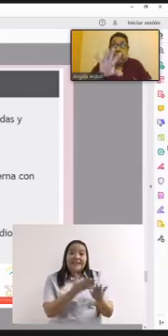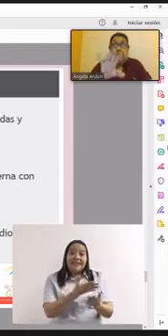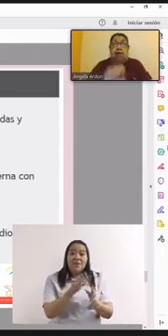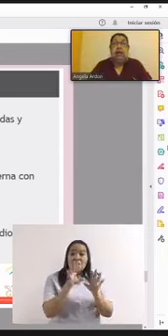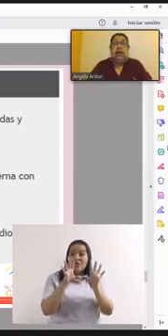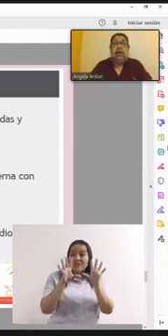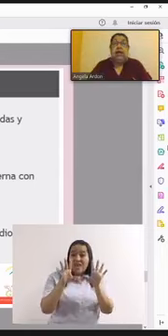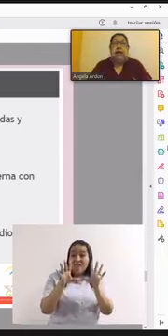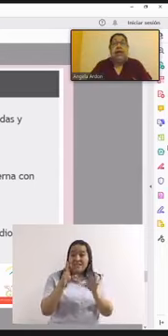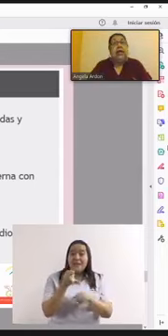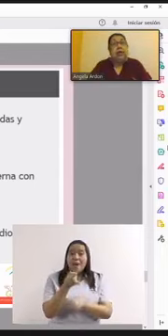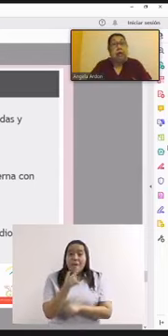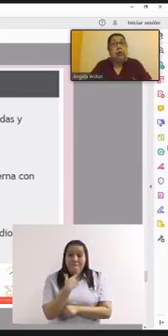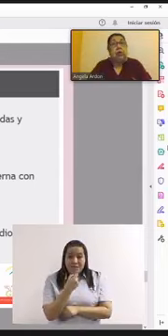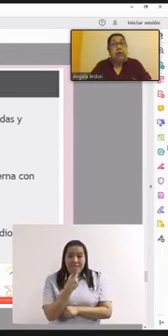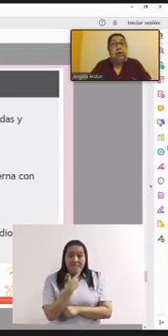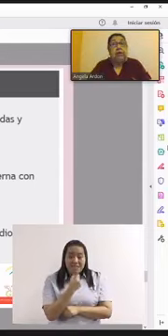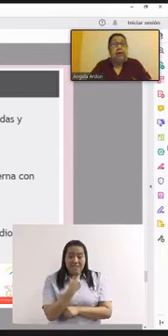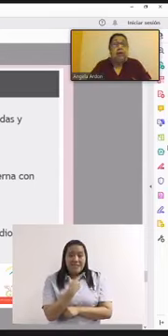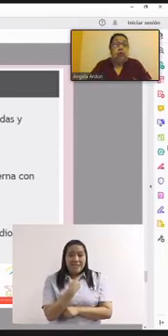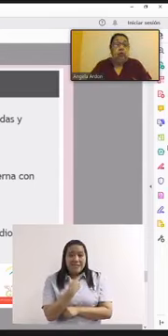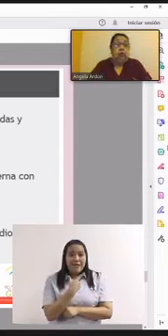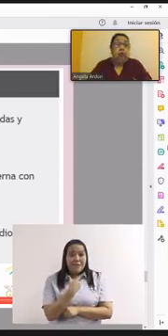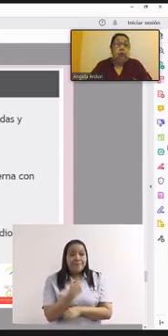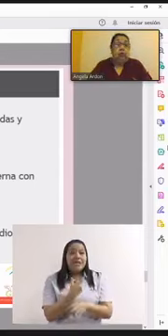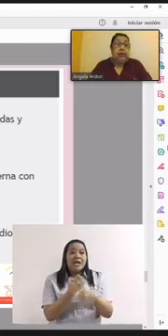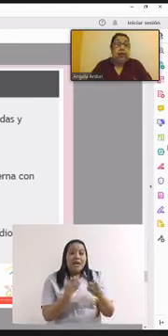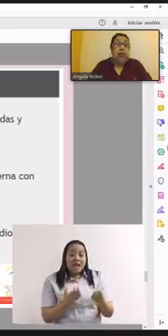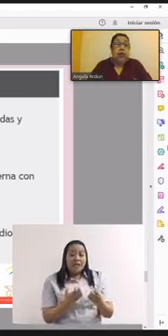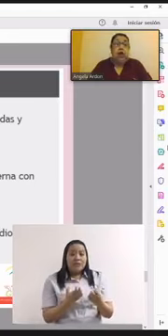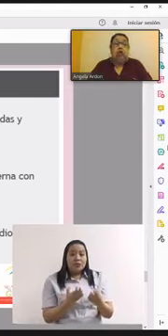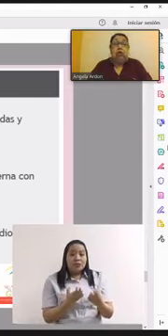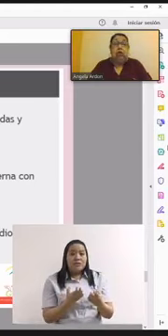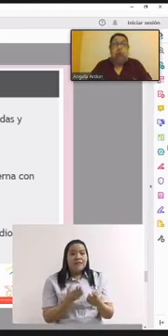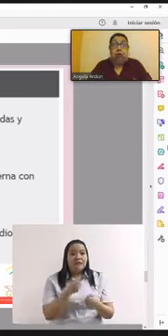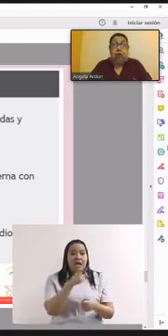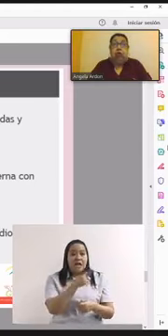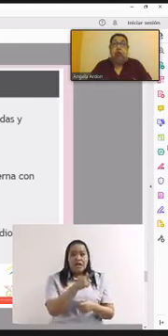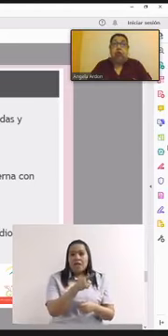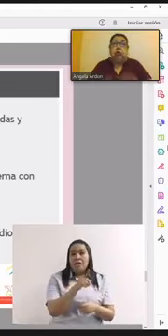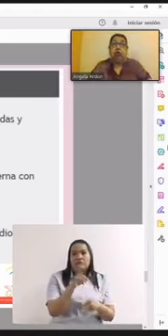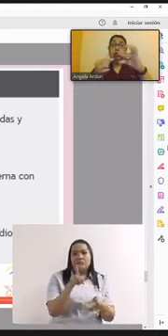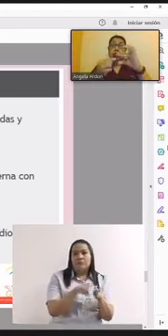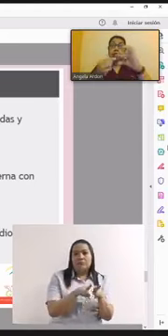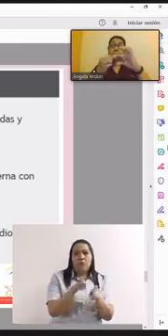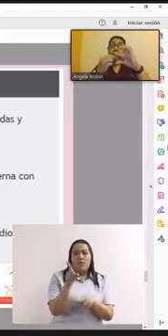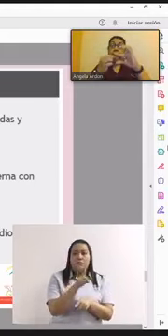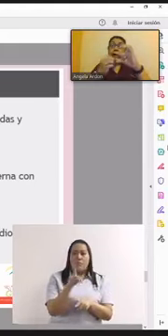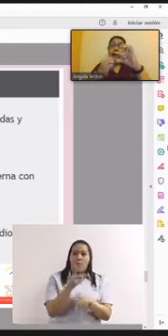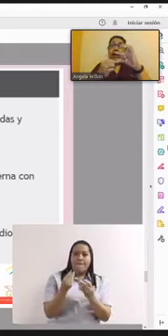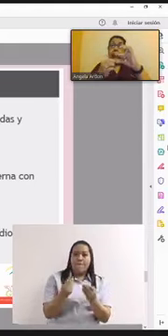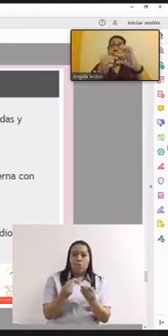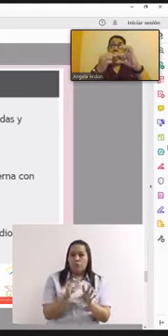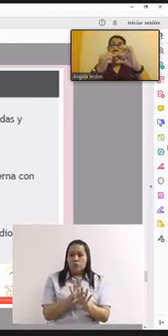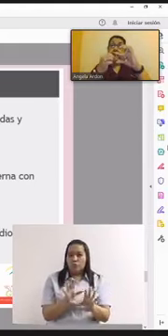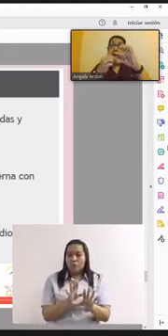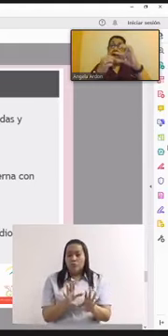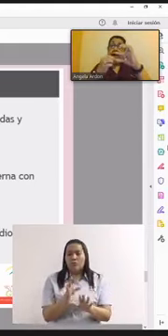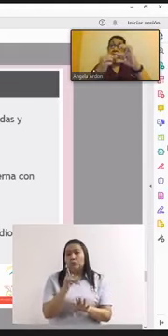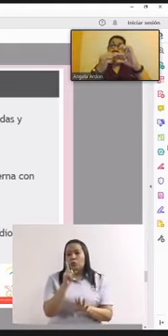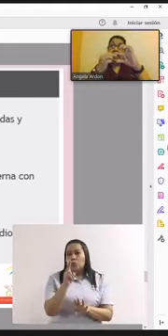porque ella sabía de que eso le podía afectar a su hijo, ¿verdad? Los hisopos, si lo usamos solo, o sea, como